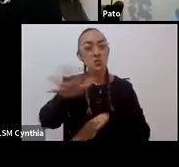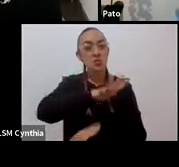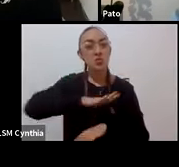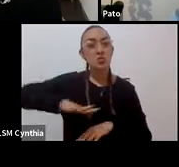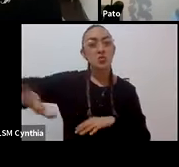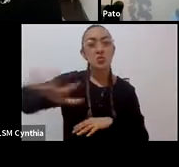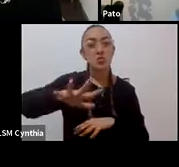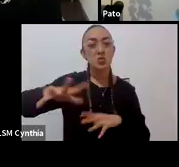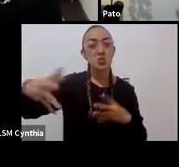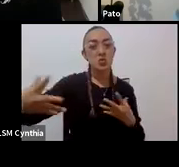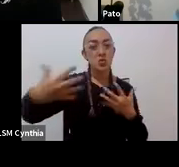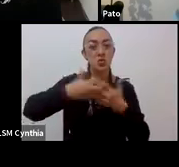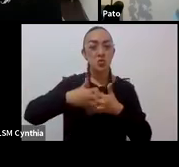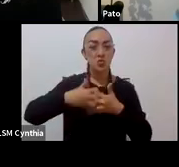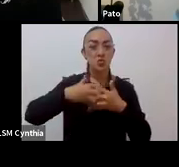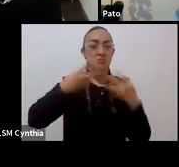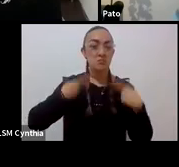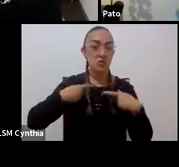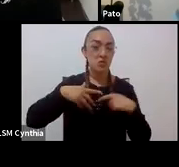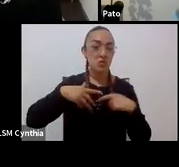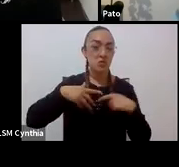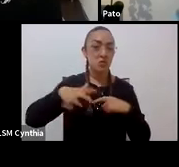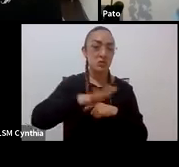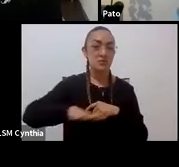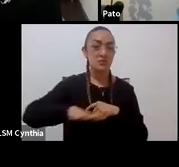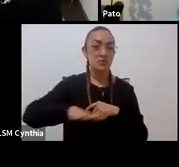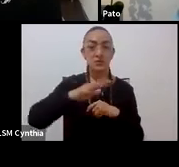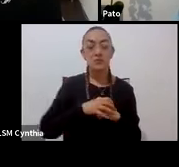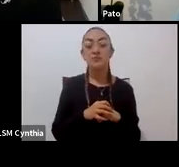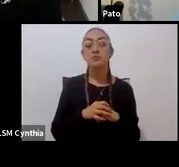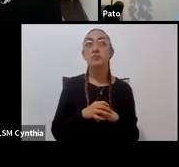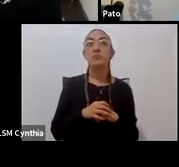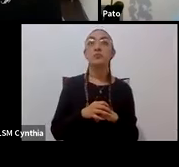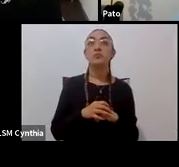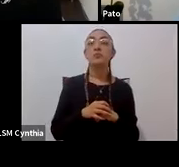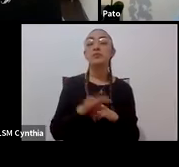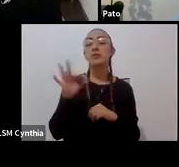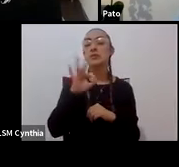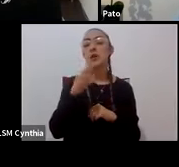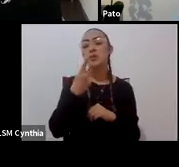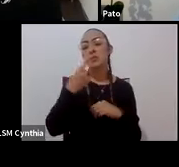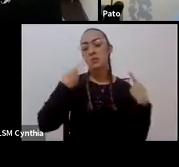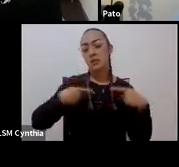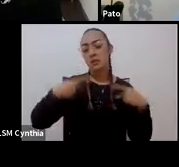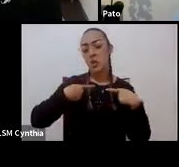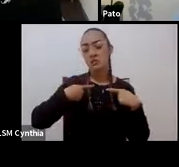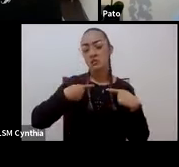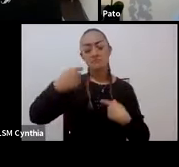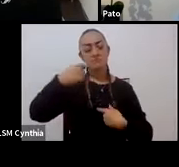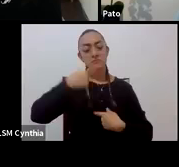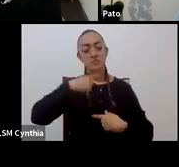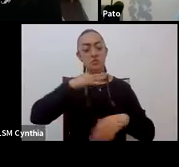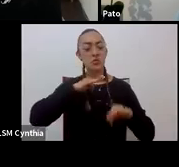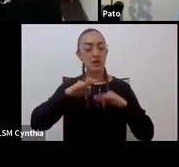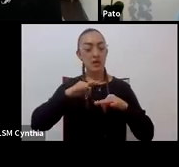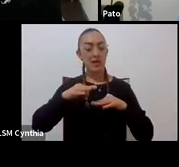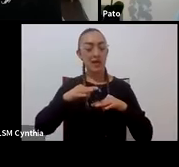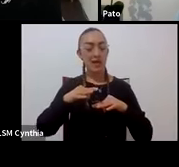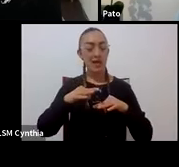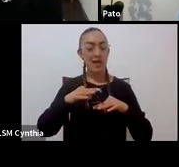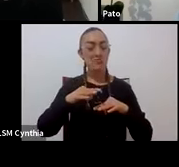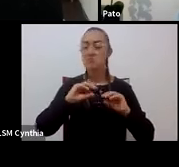¿no? Porque en realidad, si uno empieza a trabajar en sí mismo, puede lograr un cambio en los otros